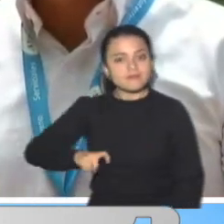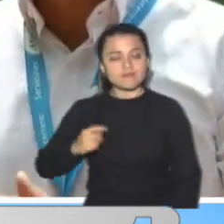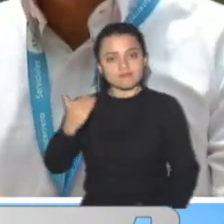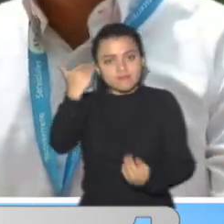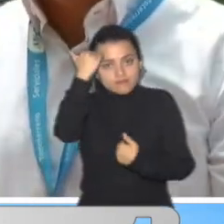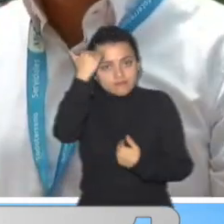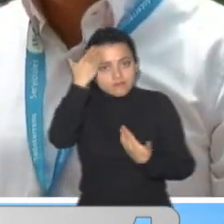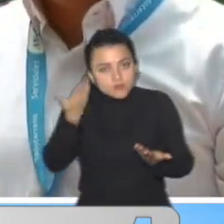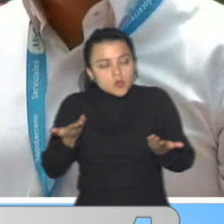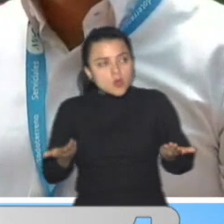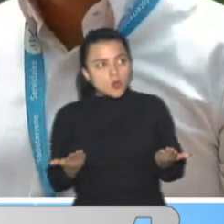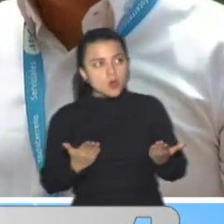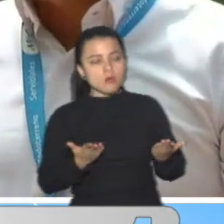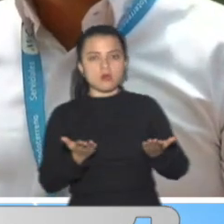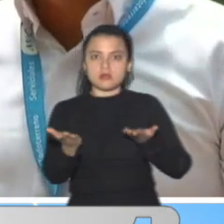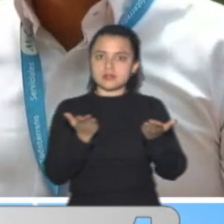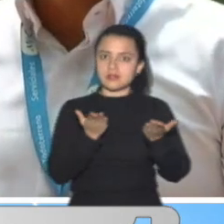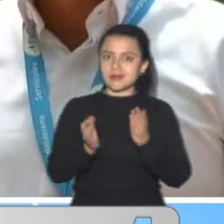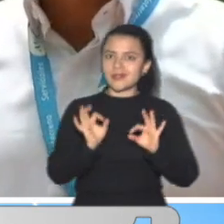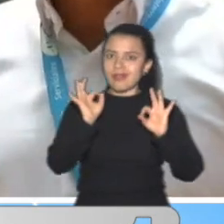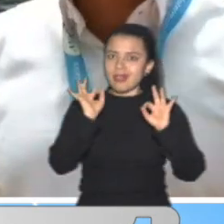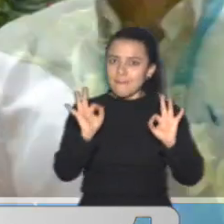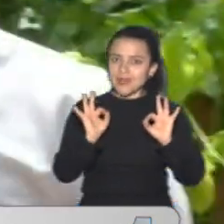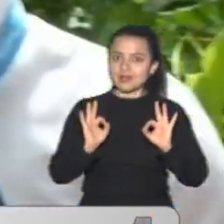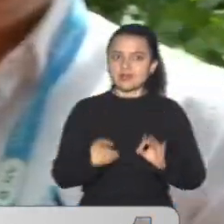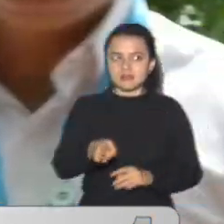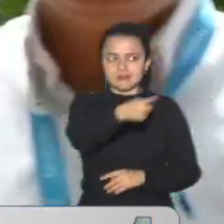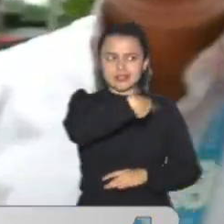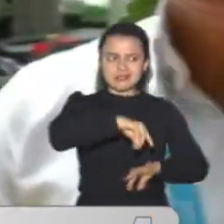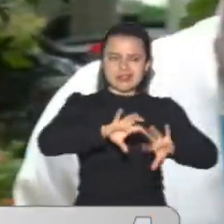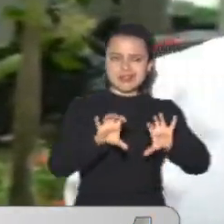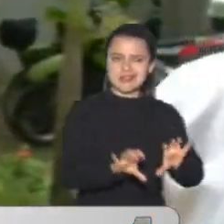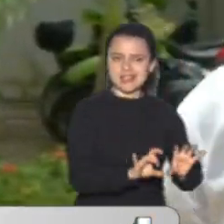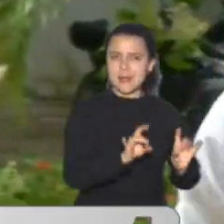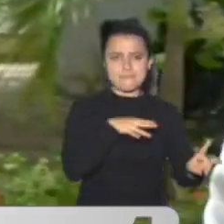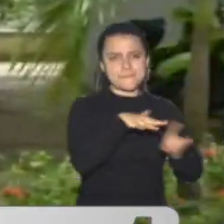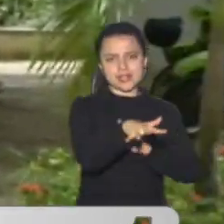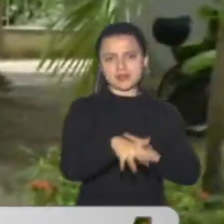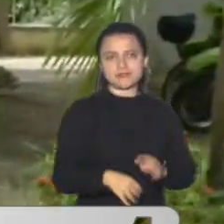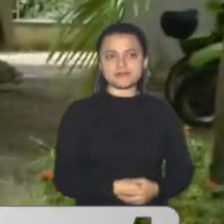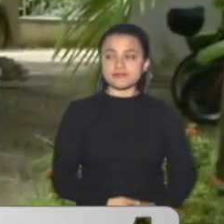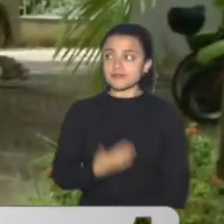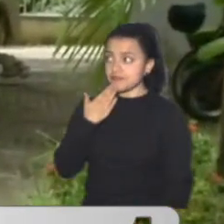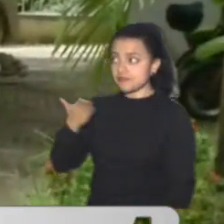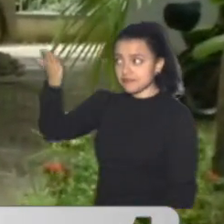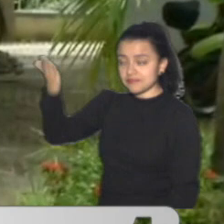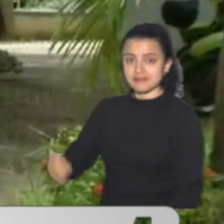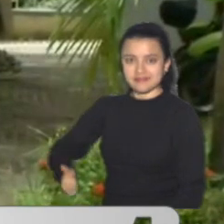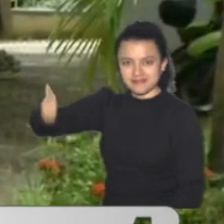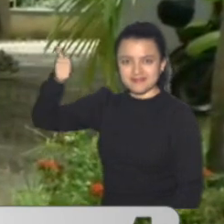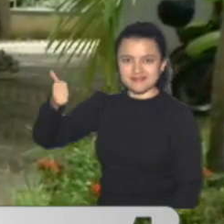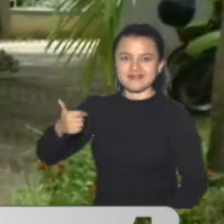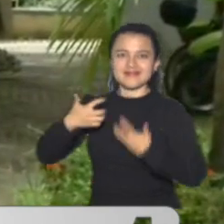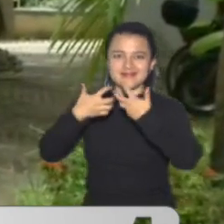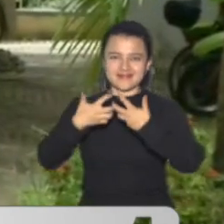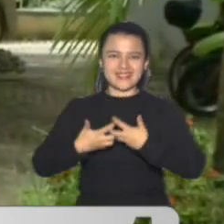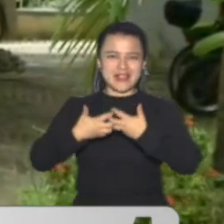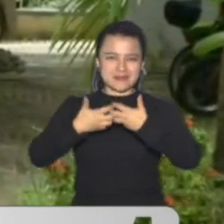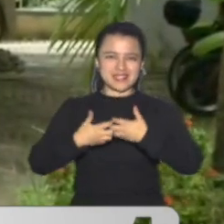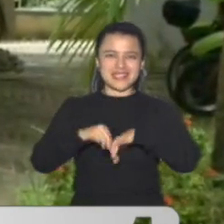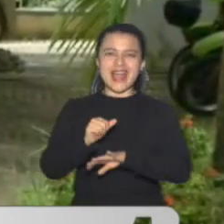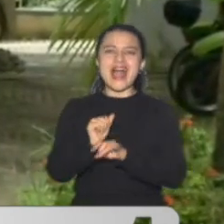necesaria se ven afectados por este tipo de actos muy amables repiro castilla es el gerente de la empresa aire del departamento del atlántico